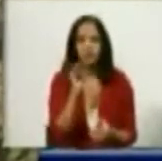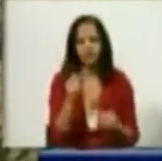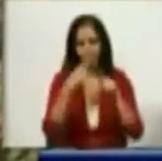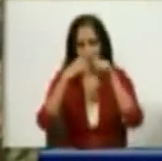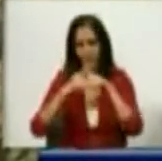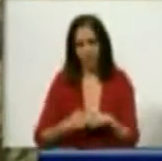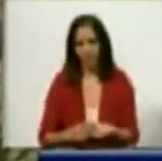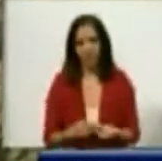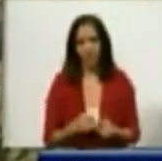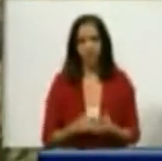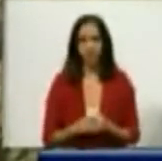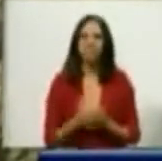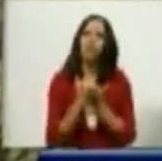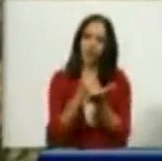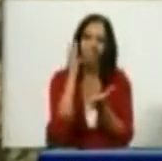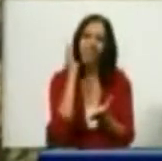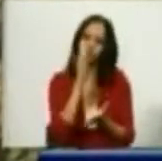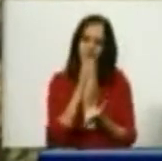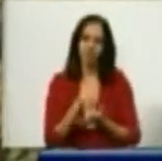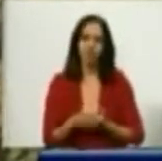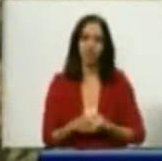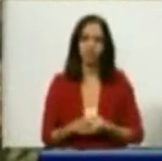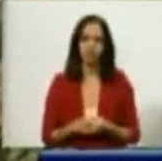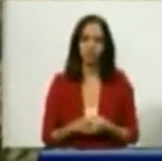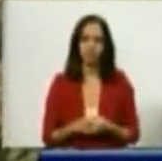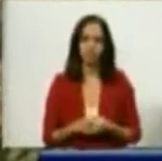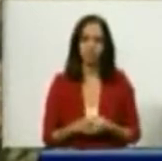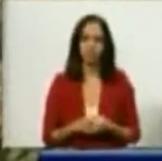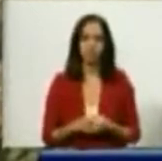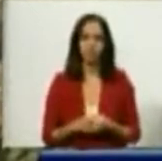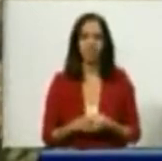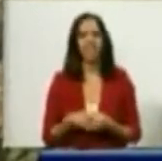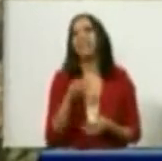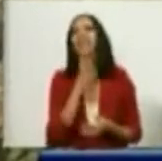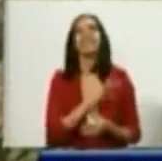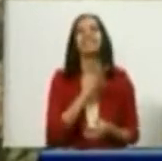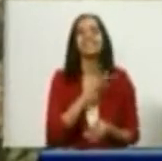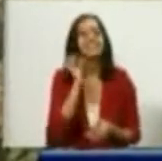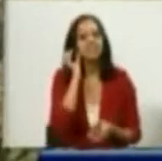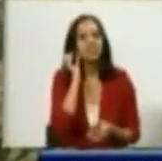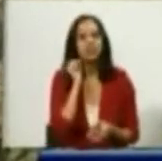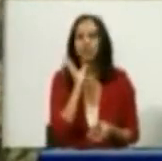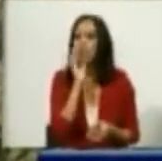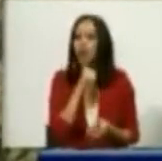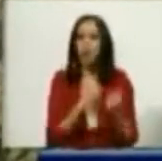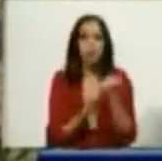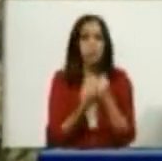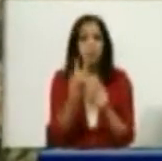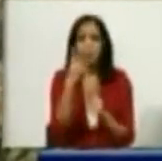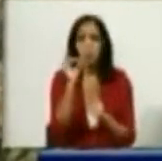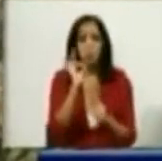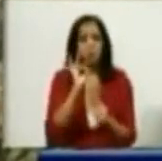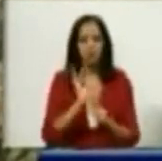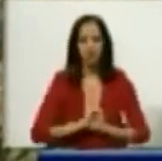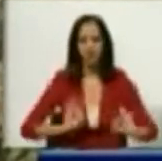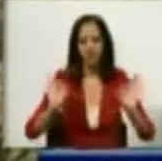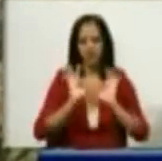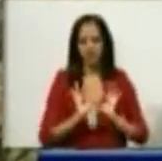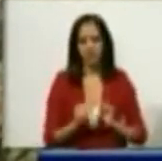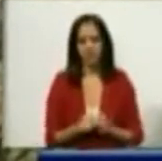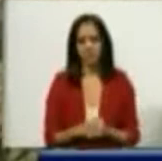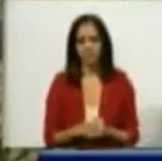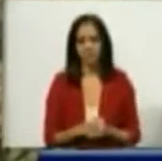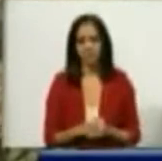te voy a ayudar caprila aquí esa señora no tiene ni dos por ciento en las encuestas